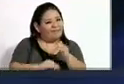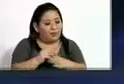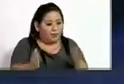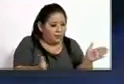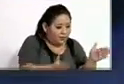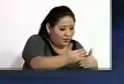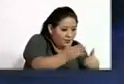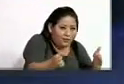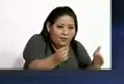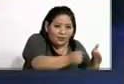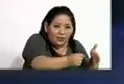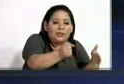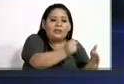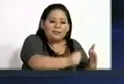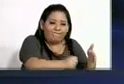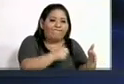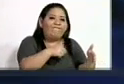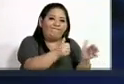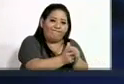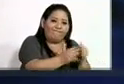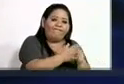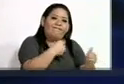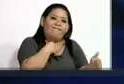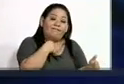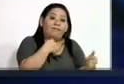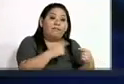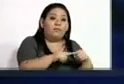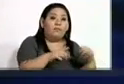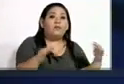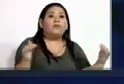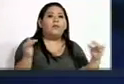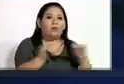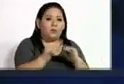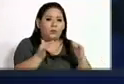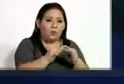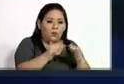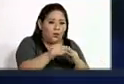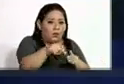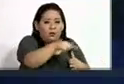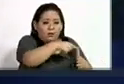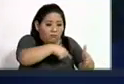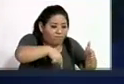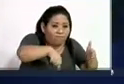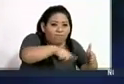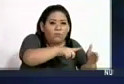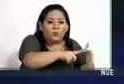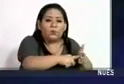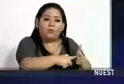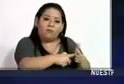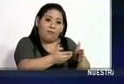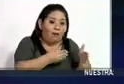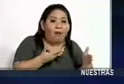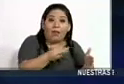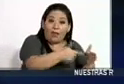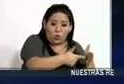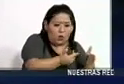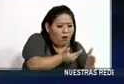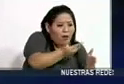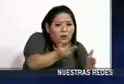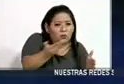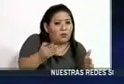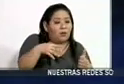dificultades dentro de esos sitios, pero a la vez están haciéndole un tremendo y enorme favor a la población.